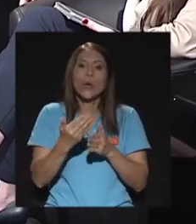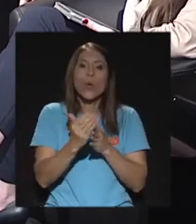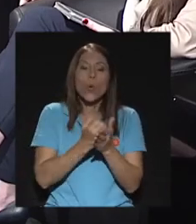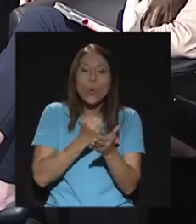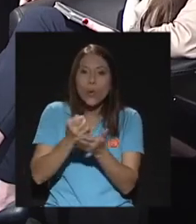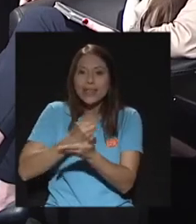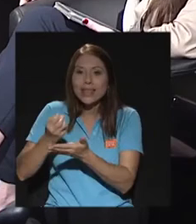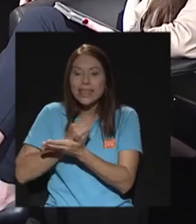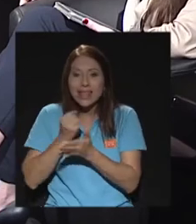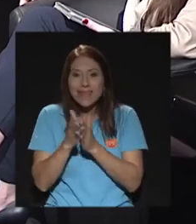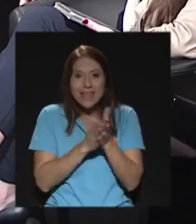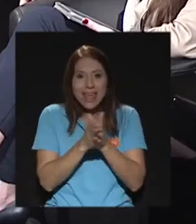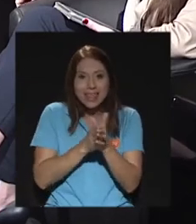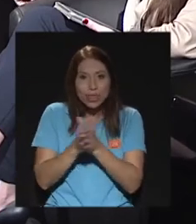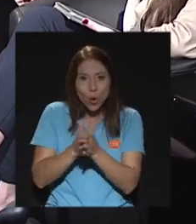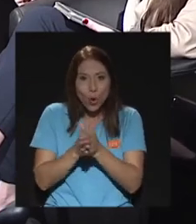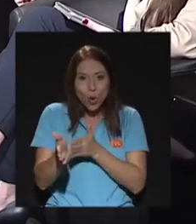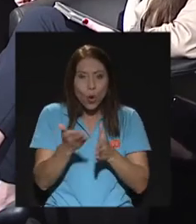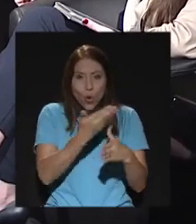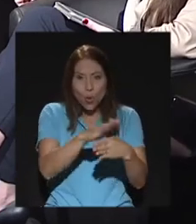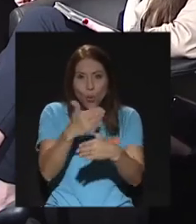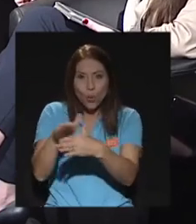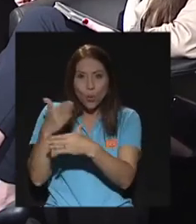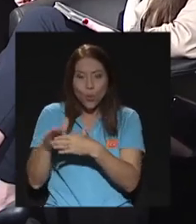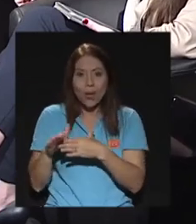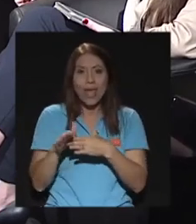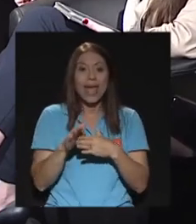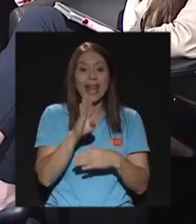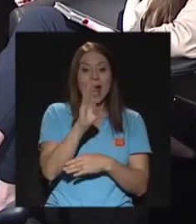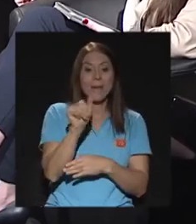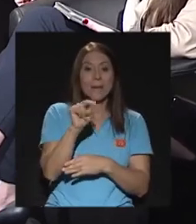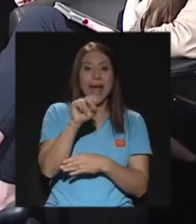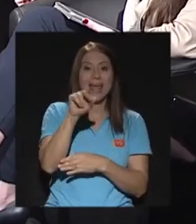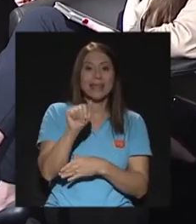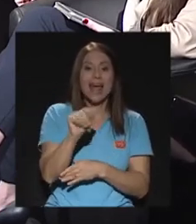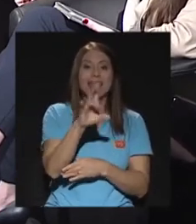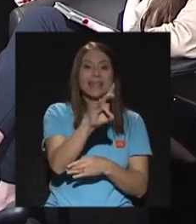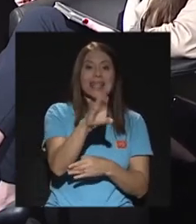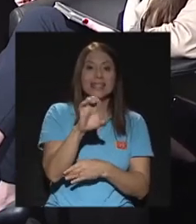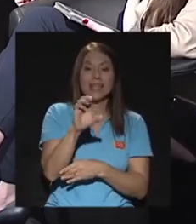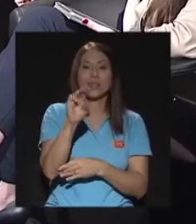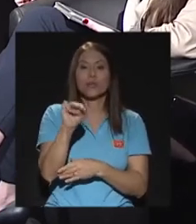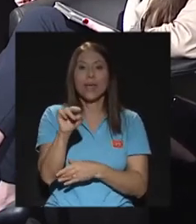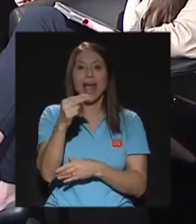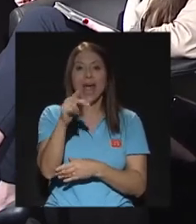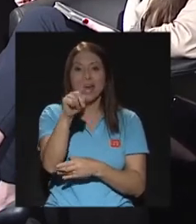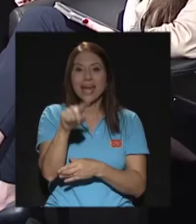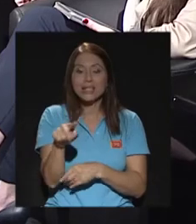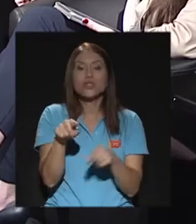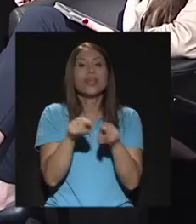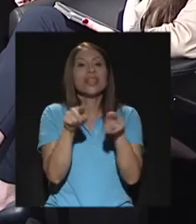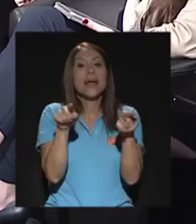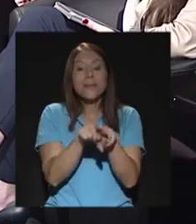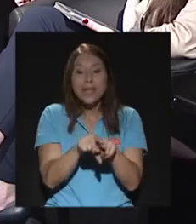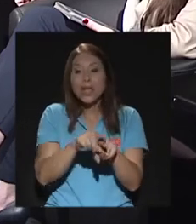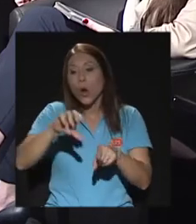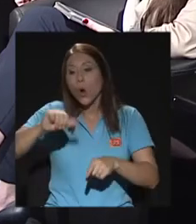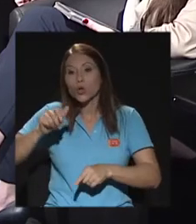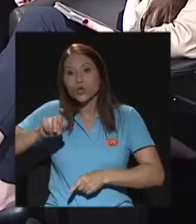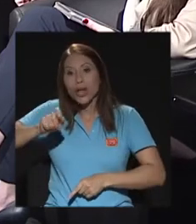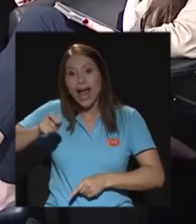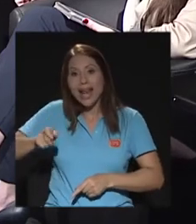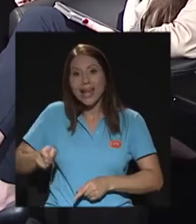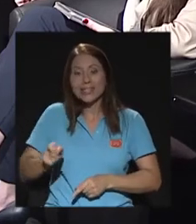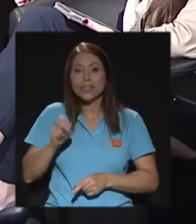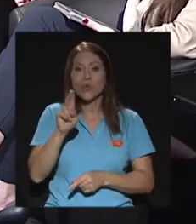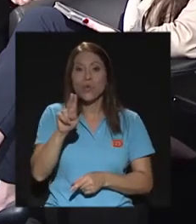haber un dividendo tanto en la banda de 700 MHz, como va a también quedar un dividendo de otros canales de UHF,